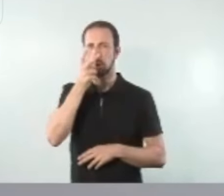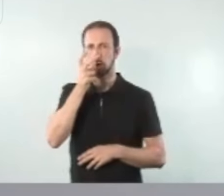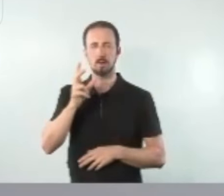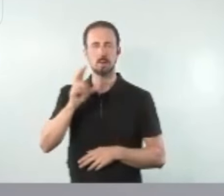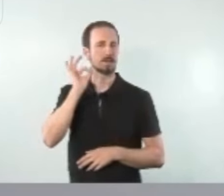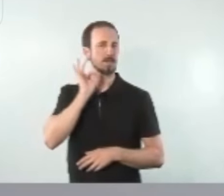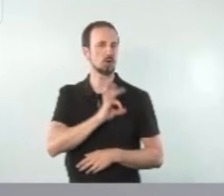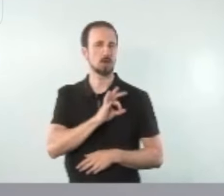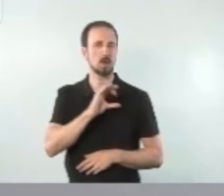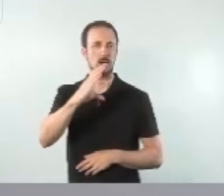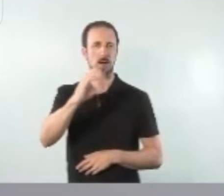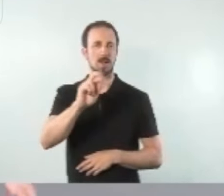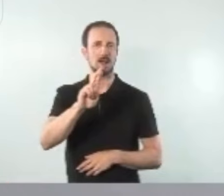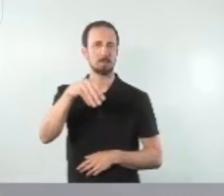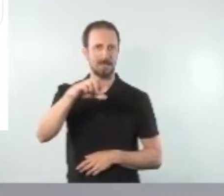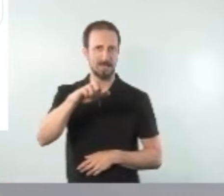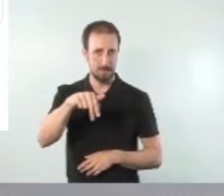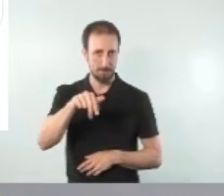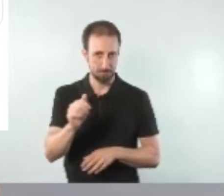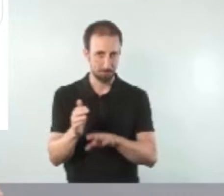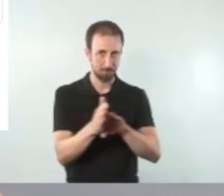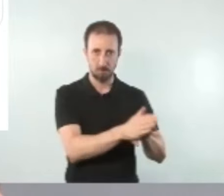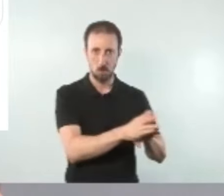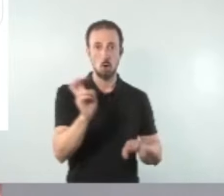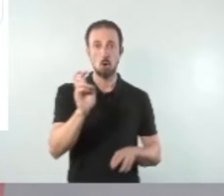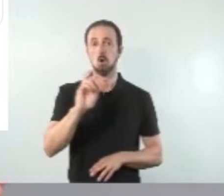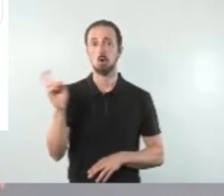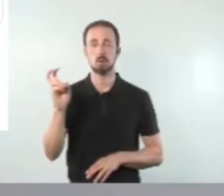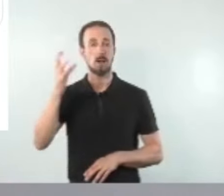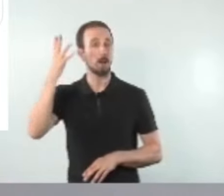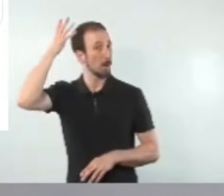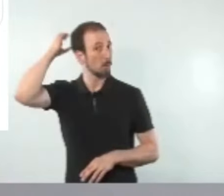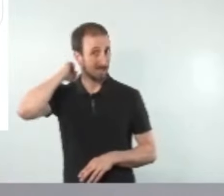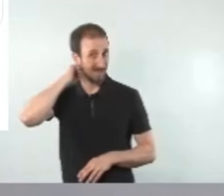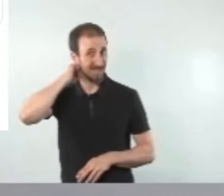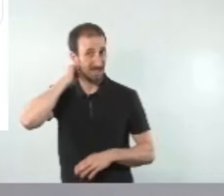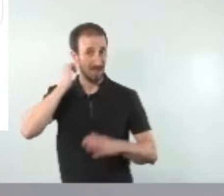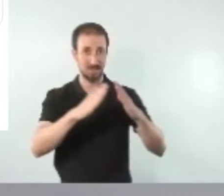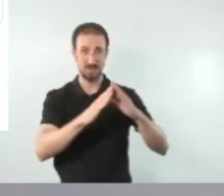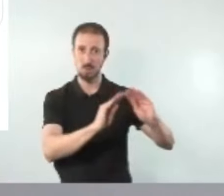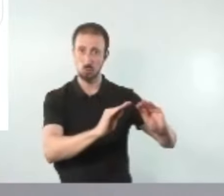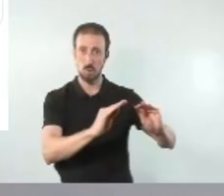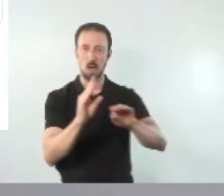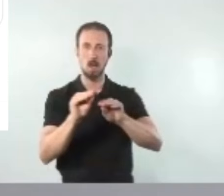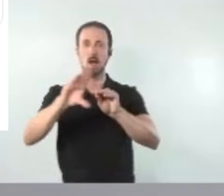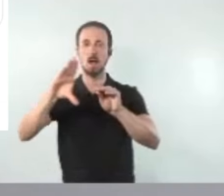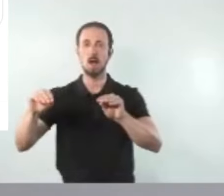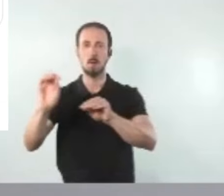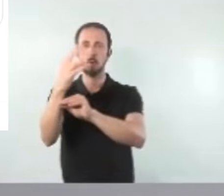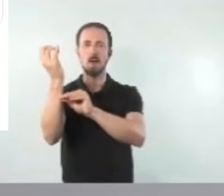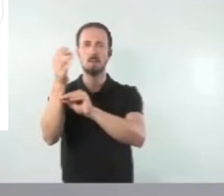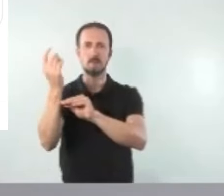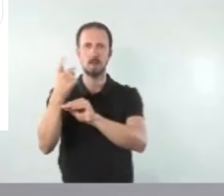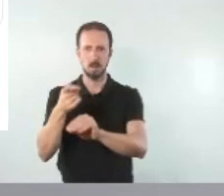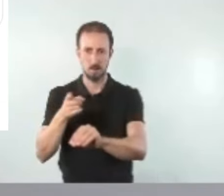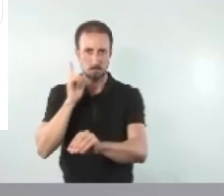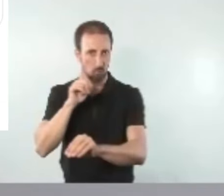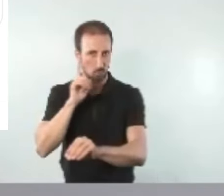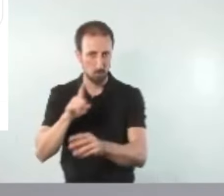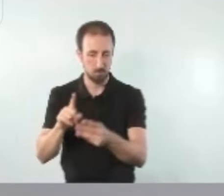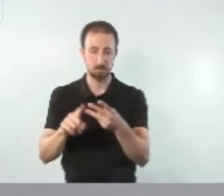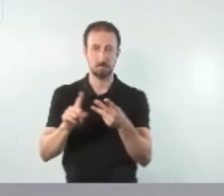bulo de las ambulancias en la puerta de la casa del señor Pablo Iglesias. ¿Se acuerda usted del bulo ese? De ahí también salió el bulo de la PCR